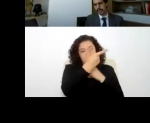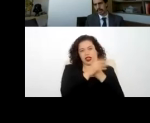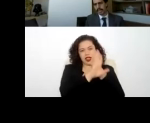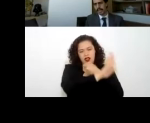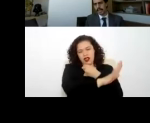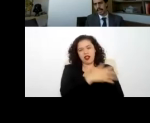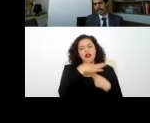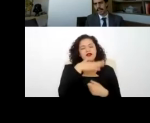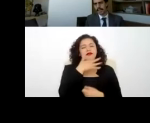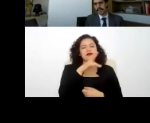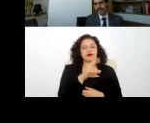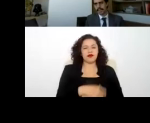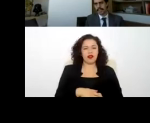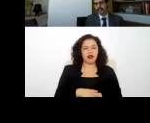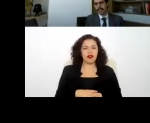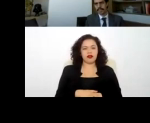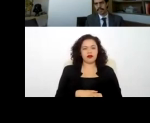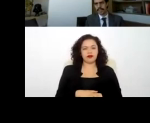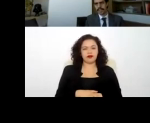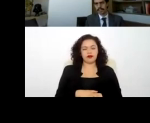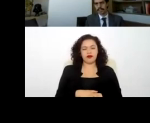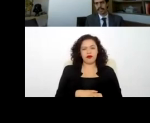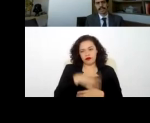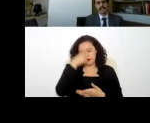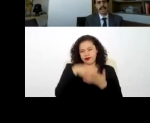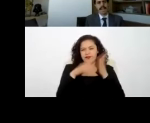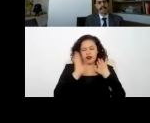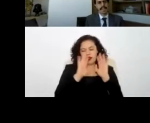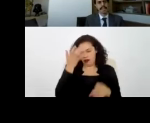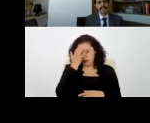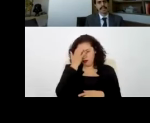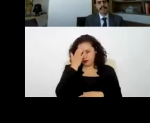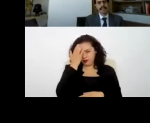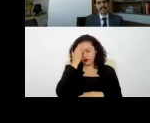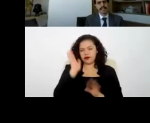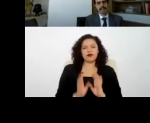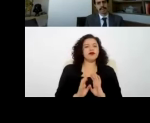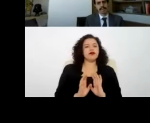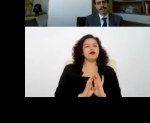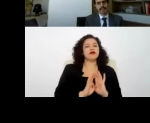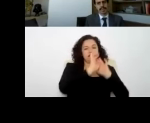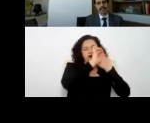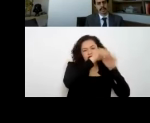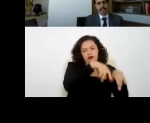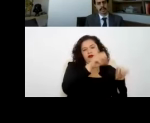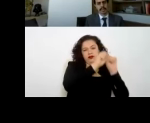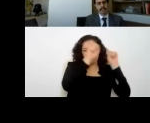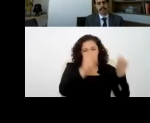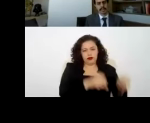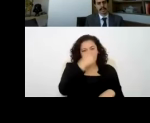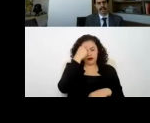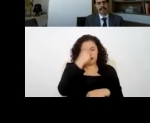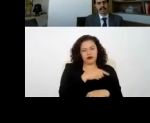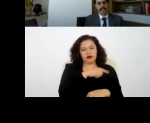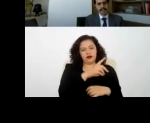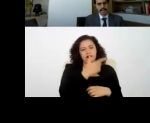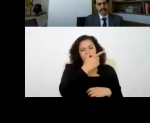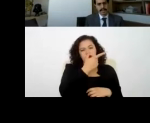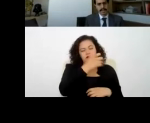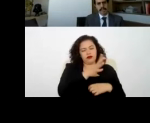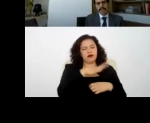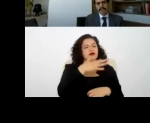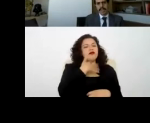que todos aquí ya deben estar también familiarizados, que es el alta en el sistema de prevención de lavado de la Secretaría de